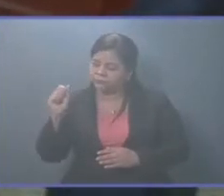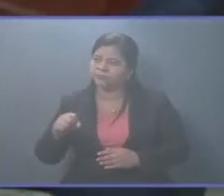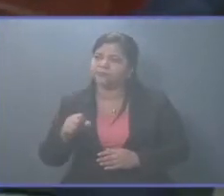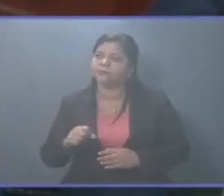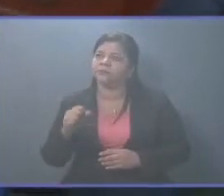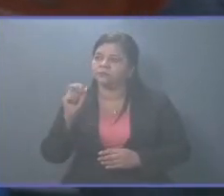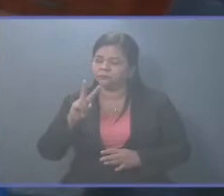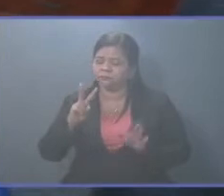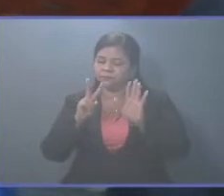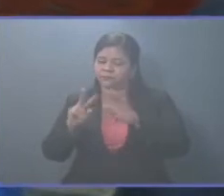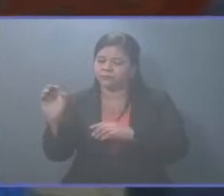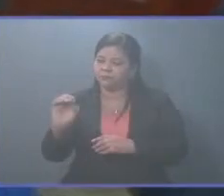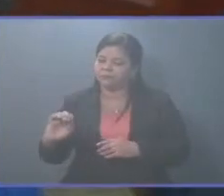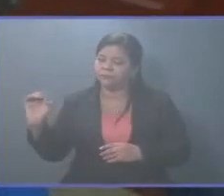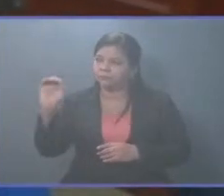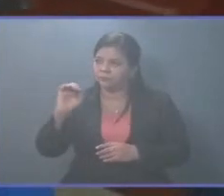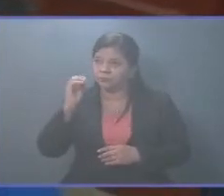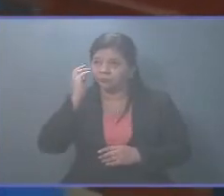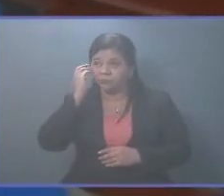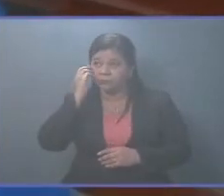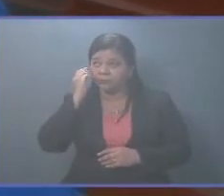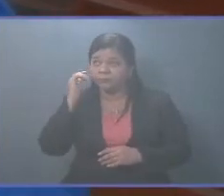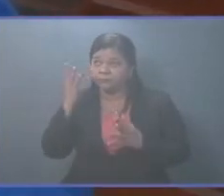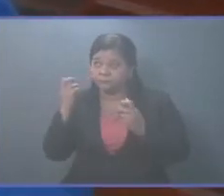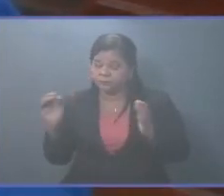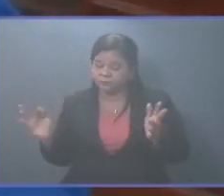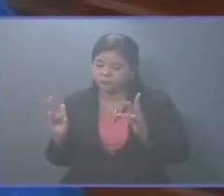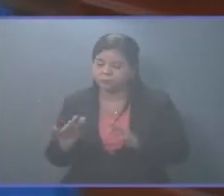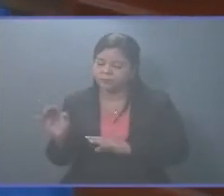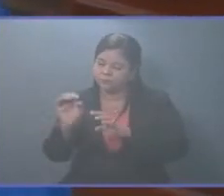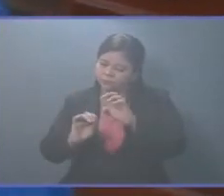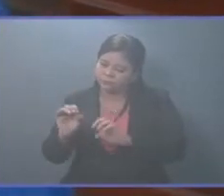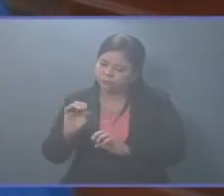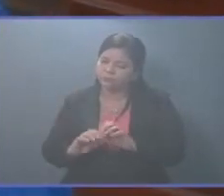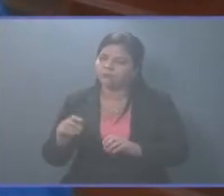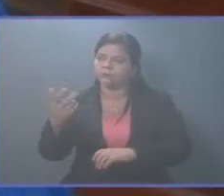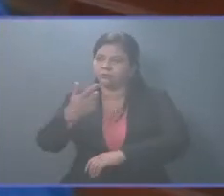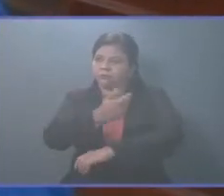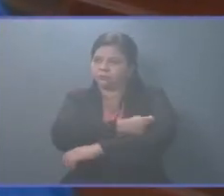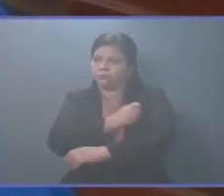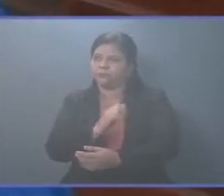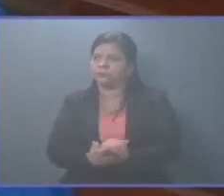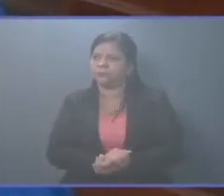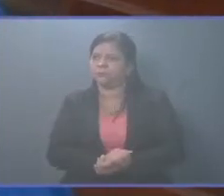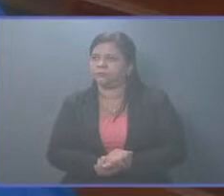el 27 de enero una reunión para la evaluación de esta vacuna.